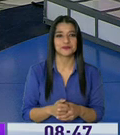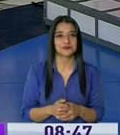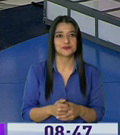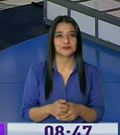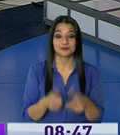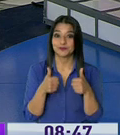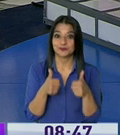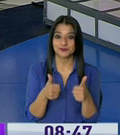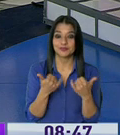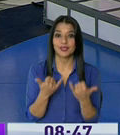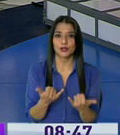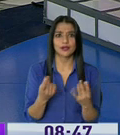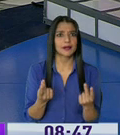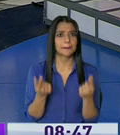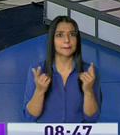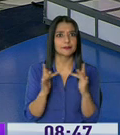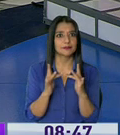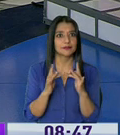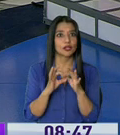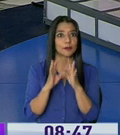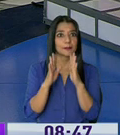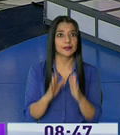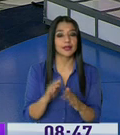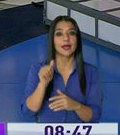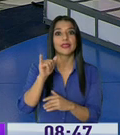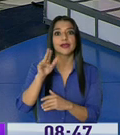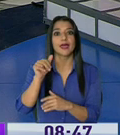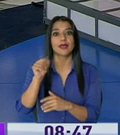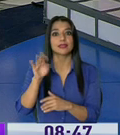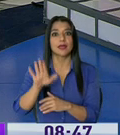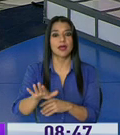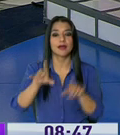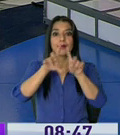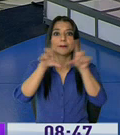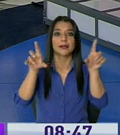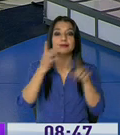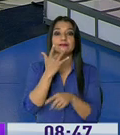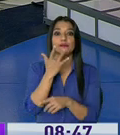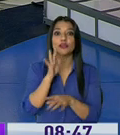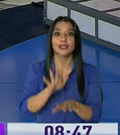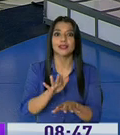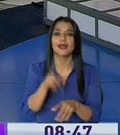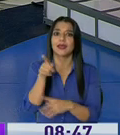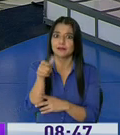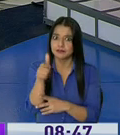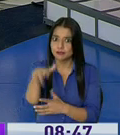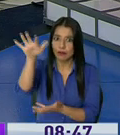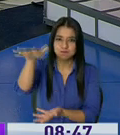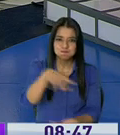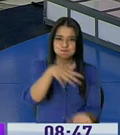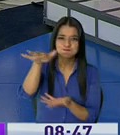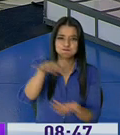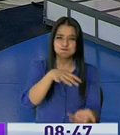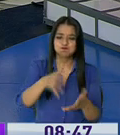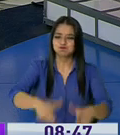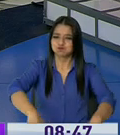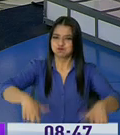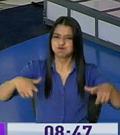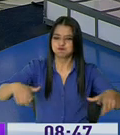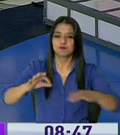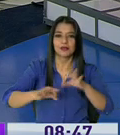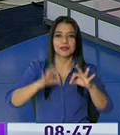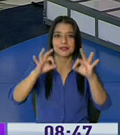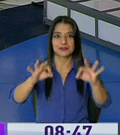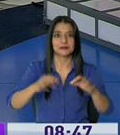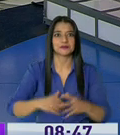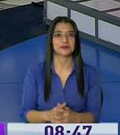bien, así que vamos rápidamente con nuestra compañera Adriana, que está ya en la corporación La Favorita, quienes son los que realizan esta gran